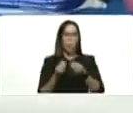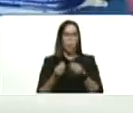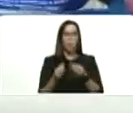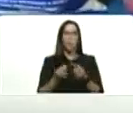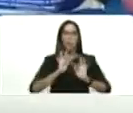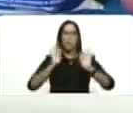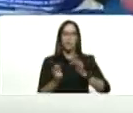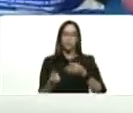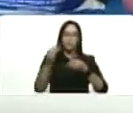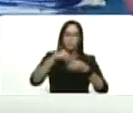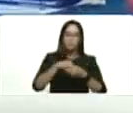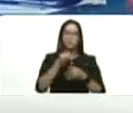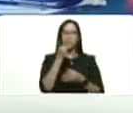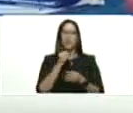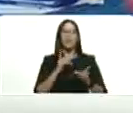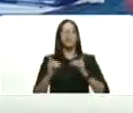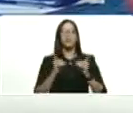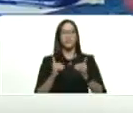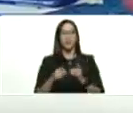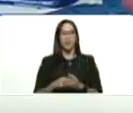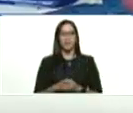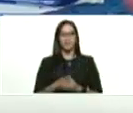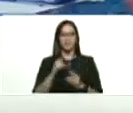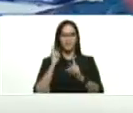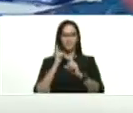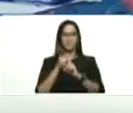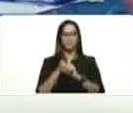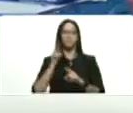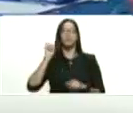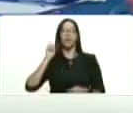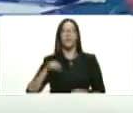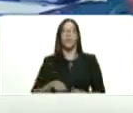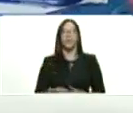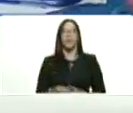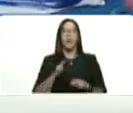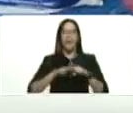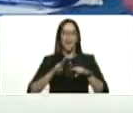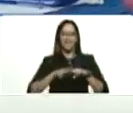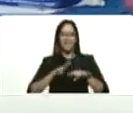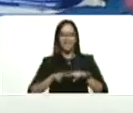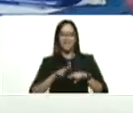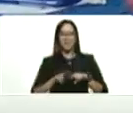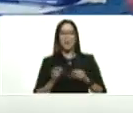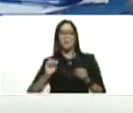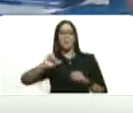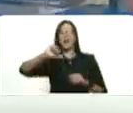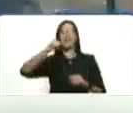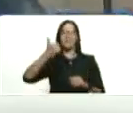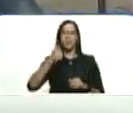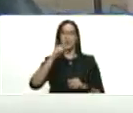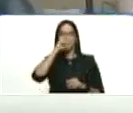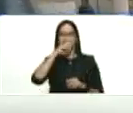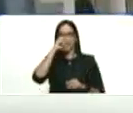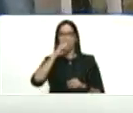alimentario y nutricional, destinado también para niños mayores a partir